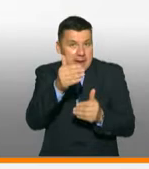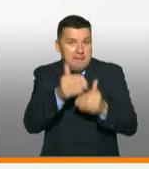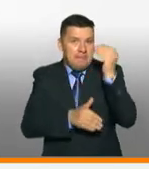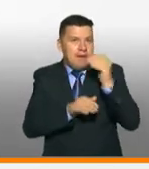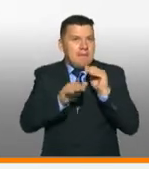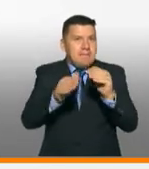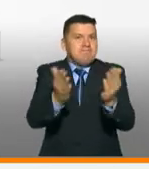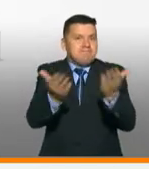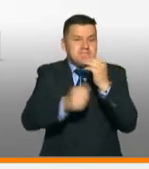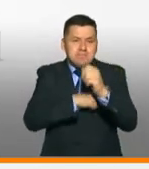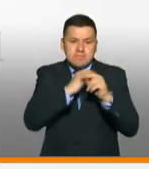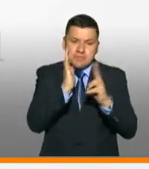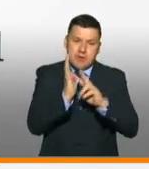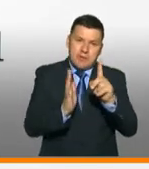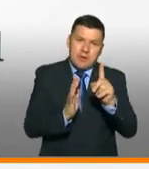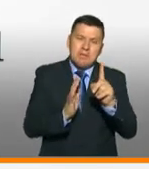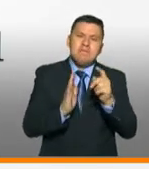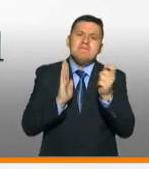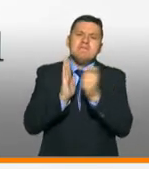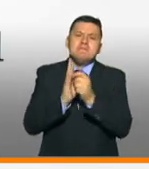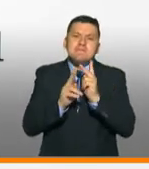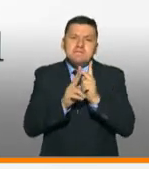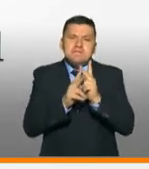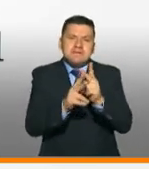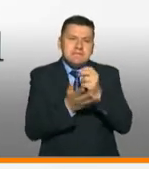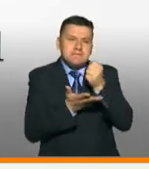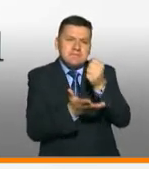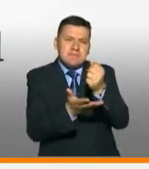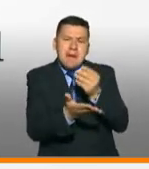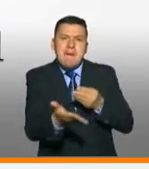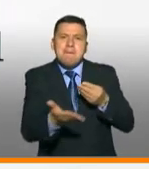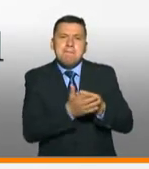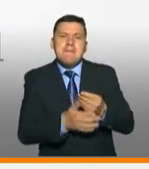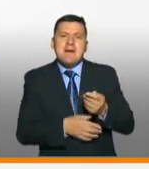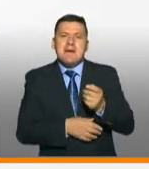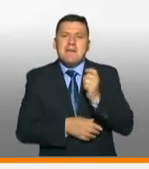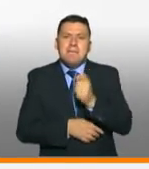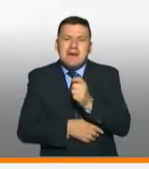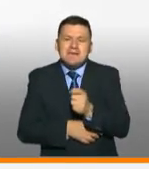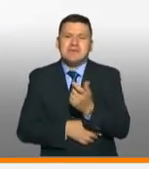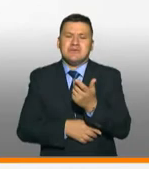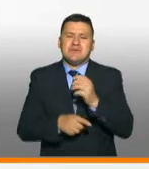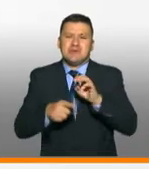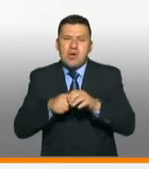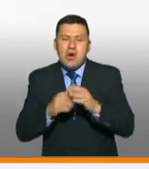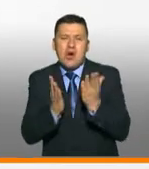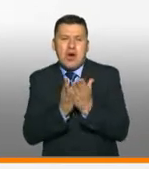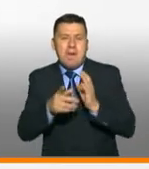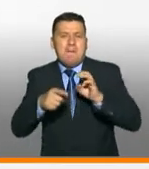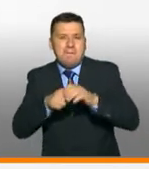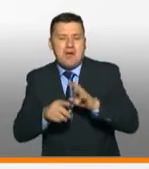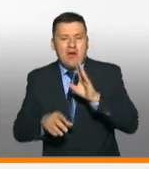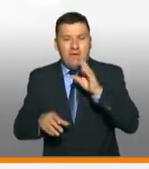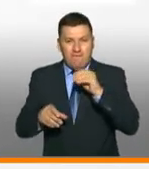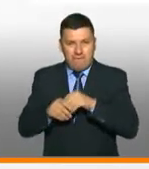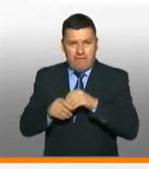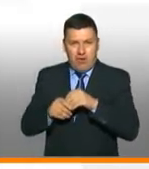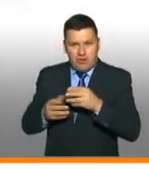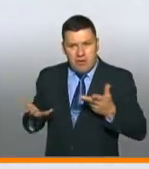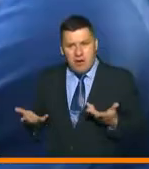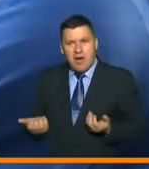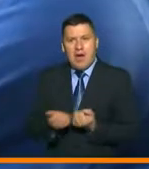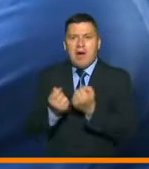la convocatoria 2021 de la Línea de Crédito Educativo para el Pago de Pensiones de Jardines y Colegios Privados del Fondo Solidario para